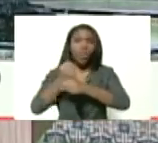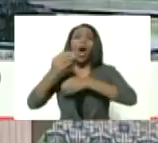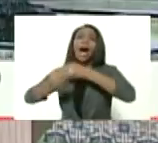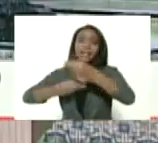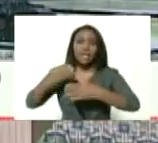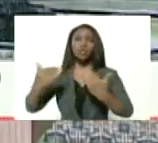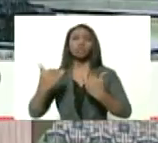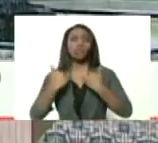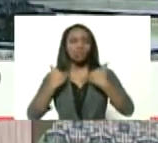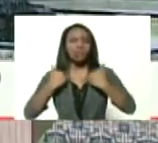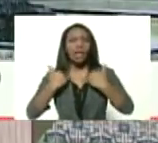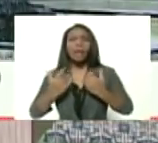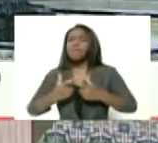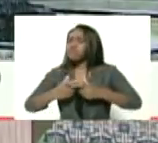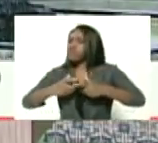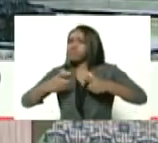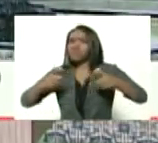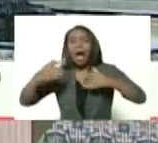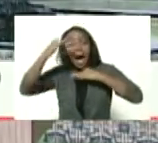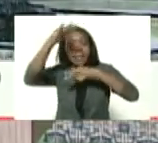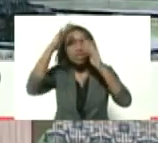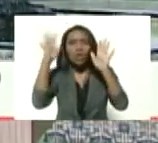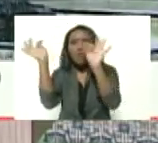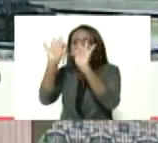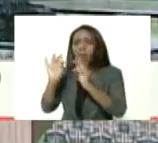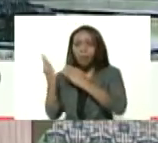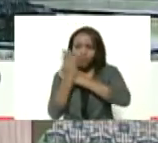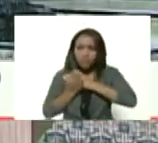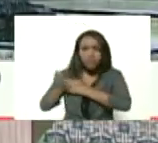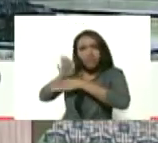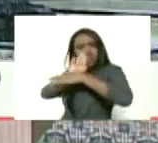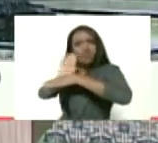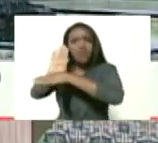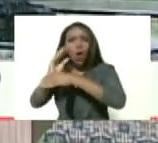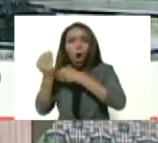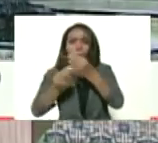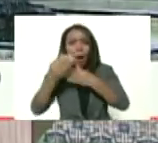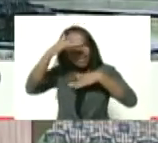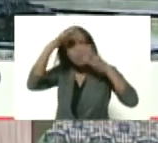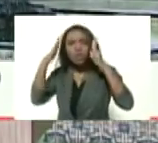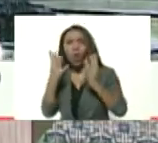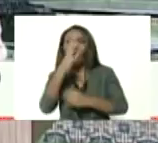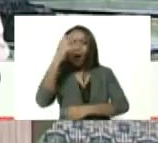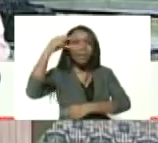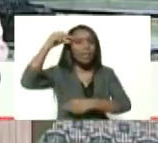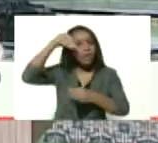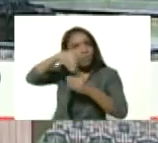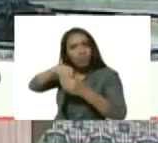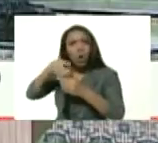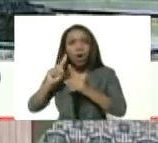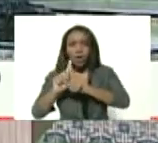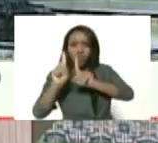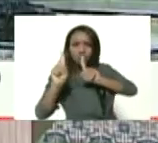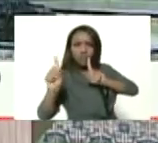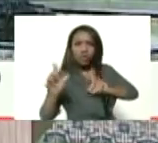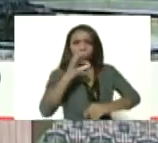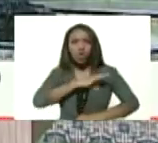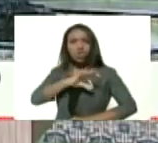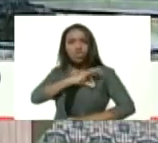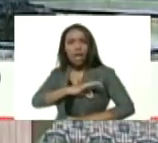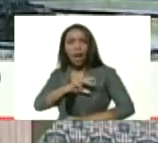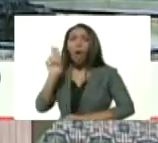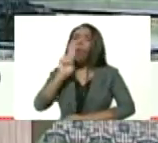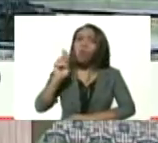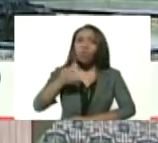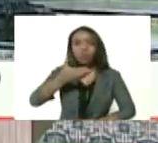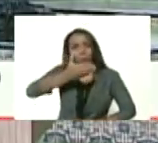un sacrificio inmenso, atendiendo las medidas de prevención, atendiendo la cuarentena, el distanciamiento social, el uso de